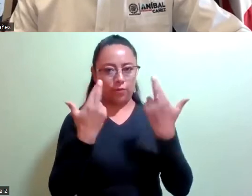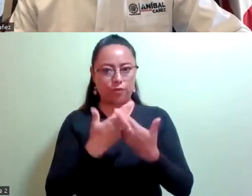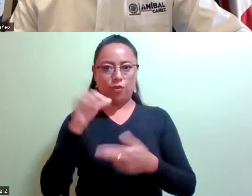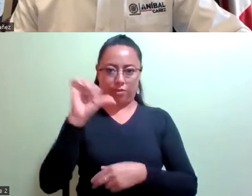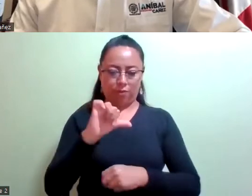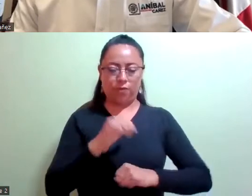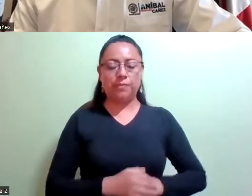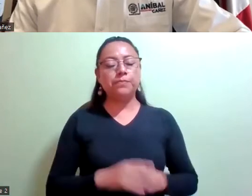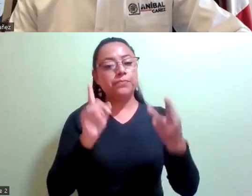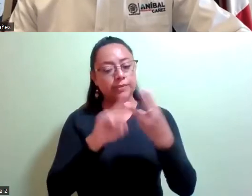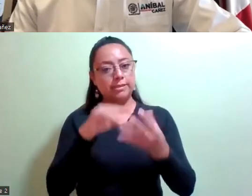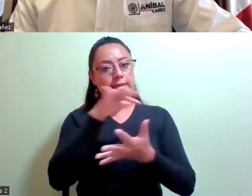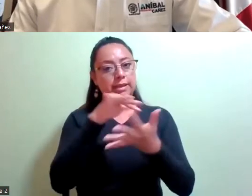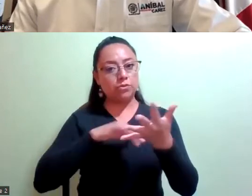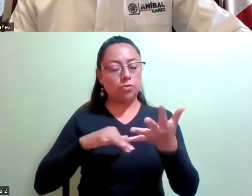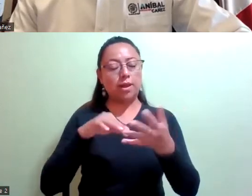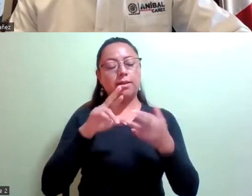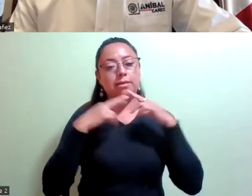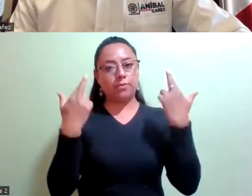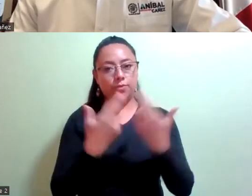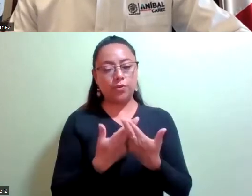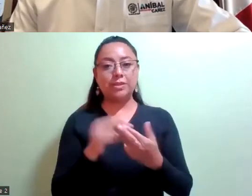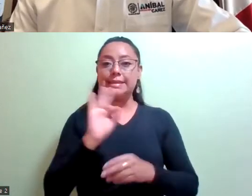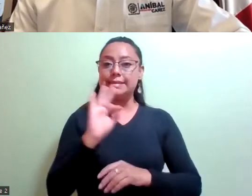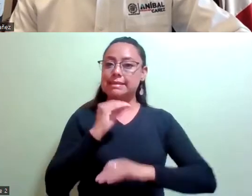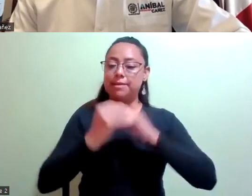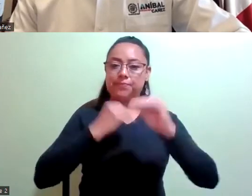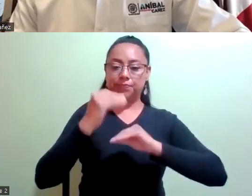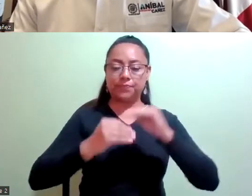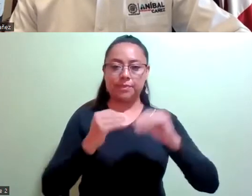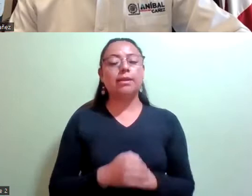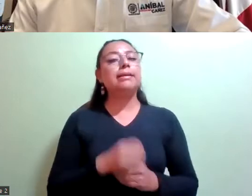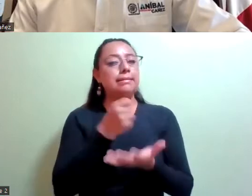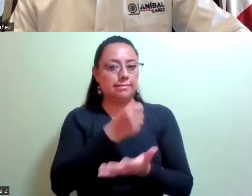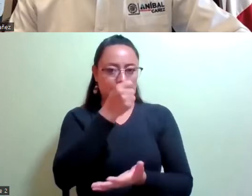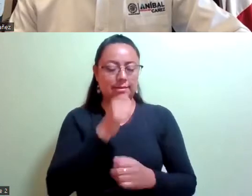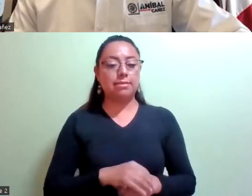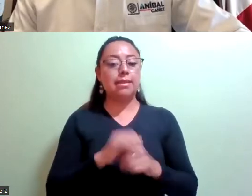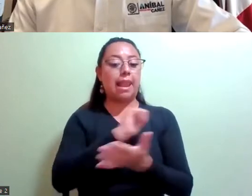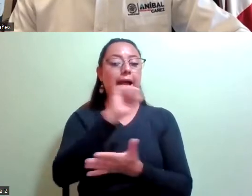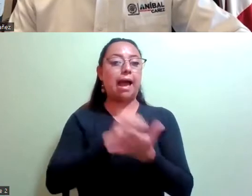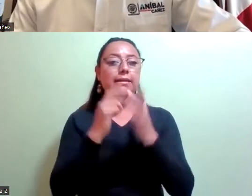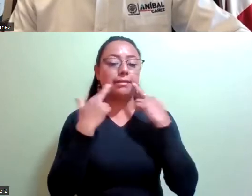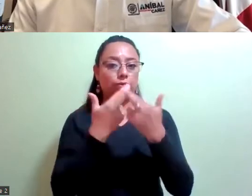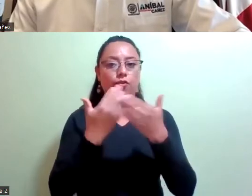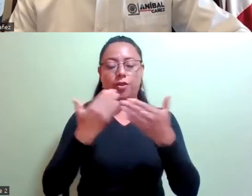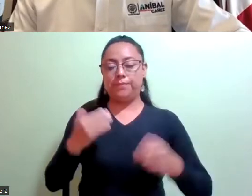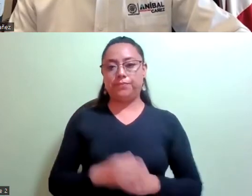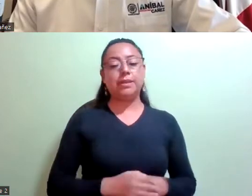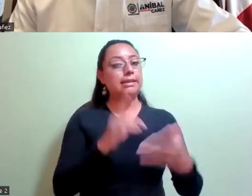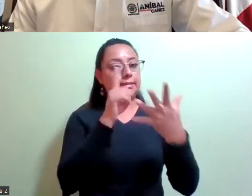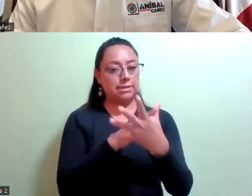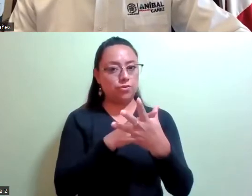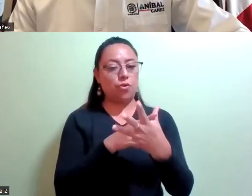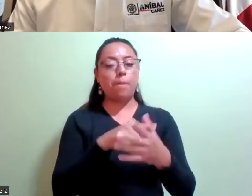3. Lectura y discusión y, en su caso, aprobación del acta de la sesión anterior. 4. Vista y consideración de la